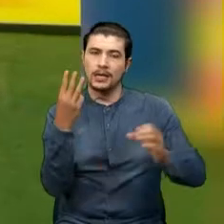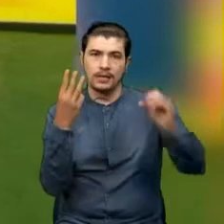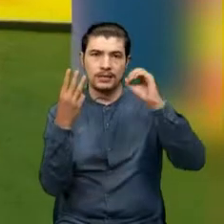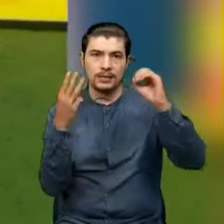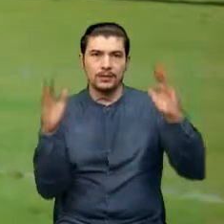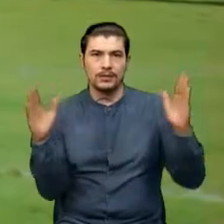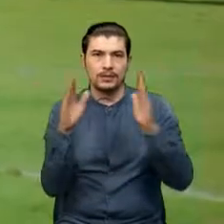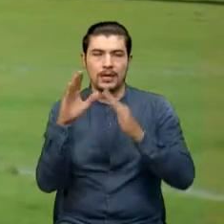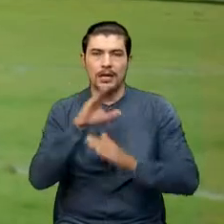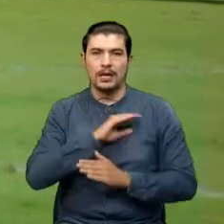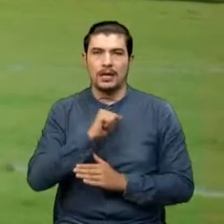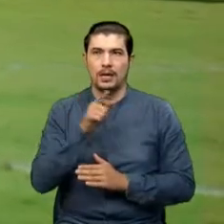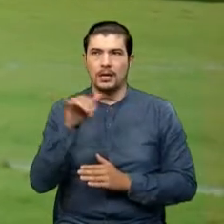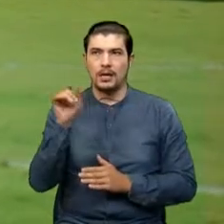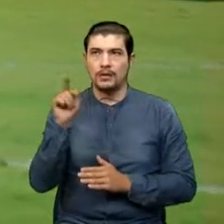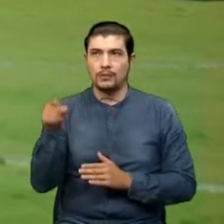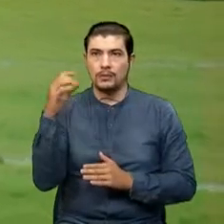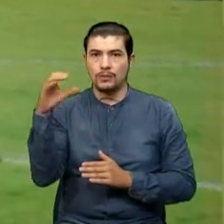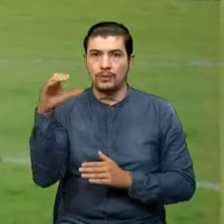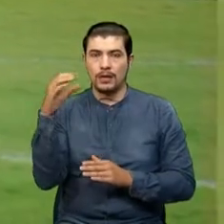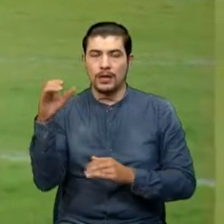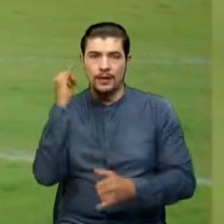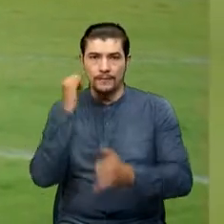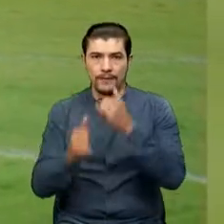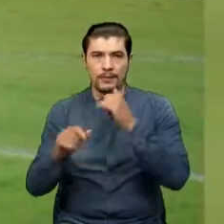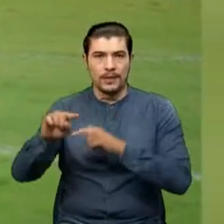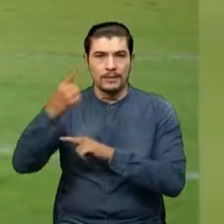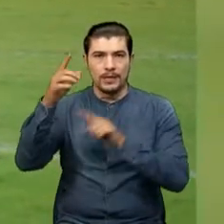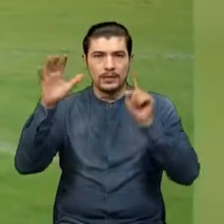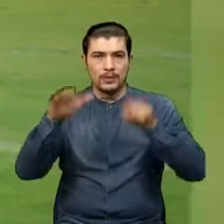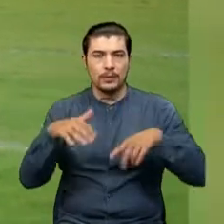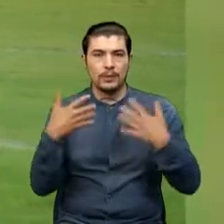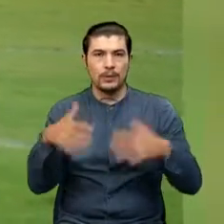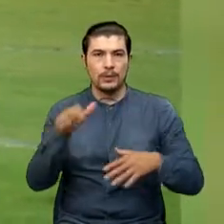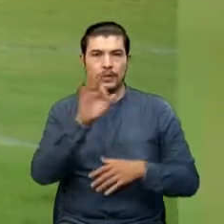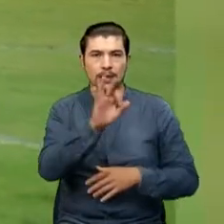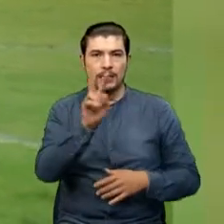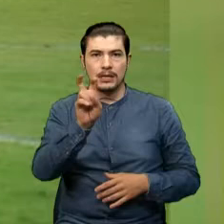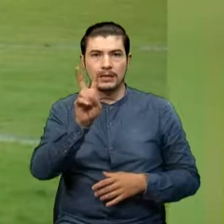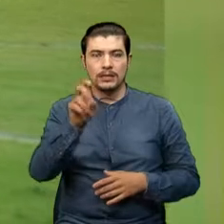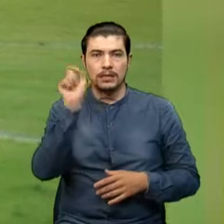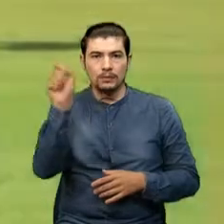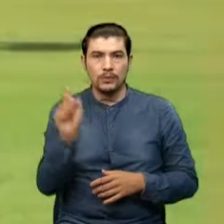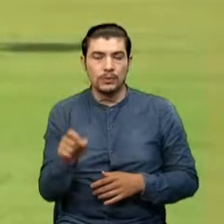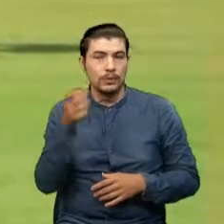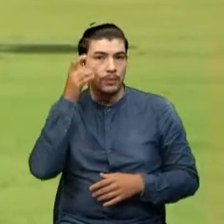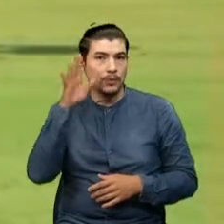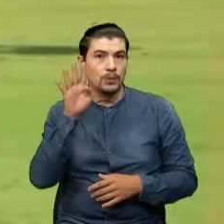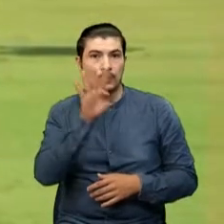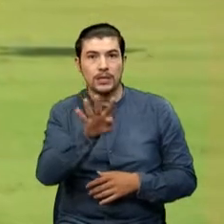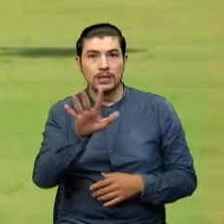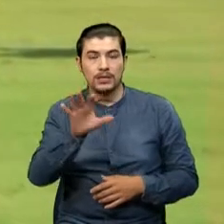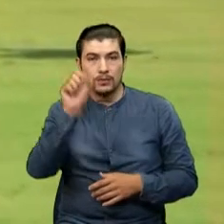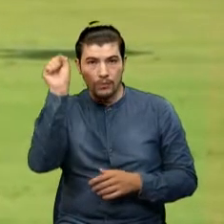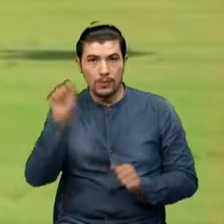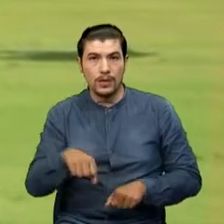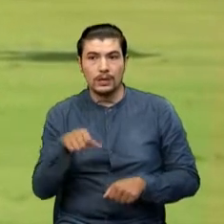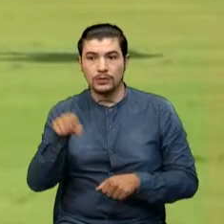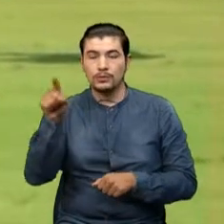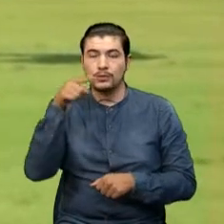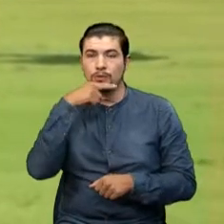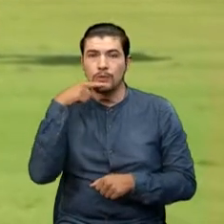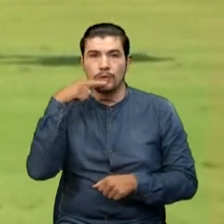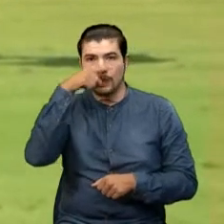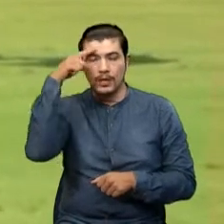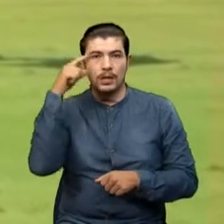de cali computadas deportivo finalizó el primer semestre con 37 puntos de 45 posibles los rojinegros lograron 11